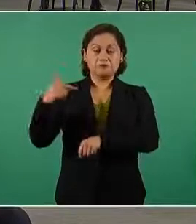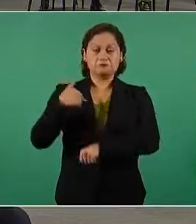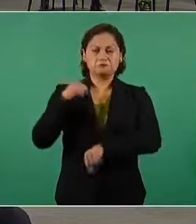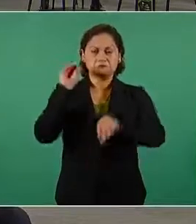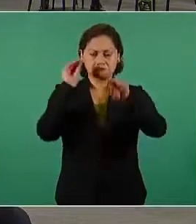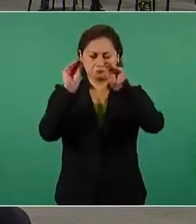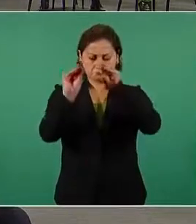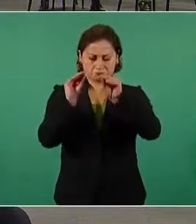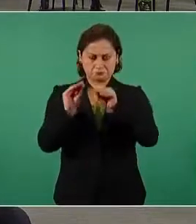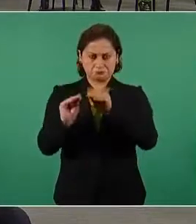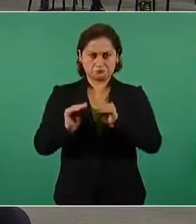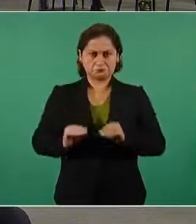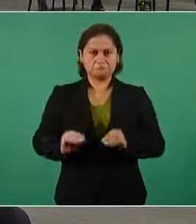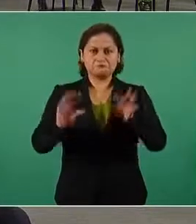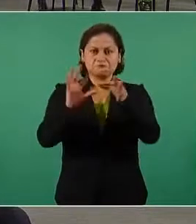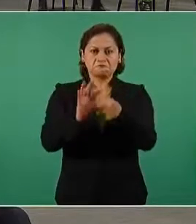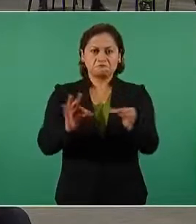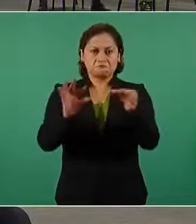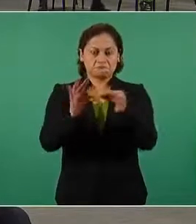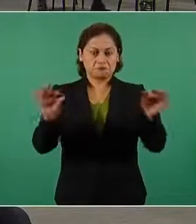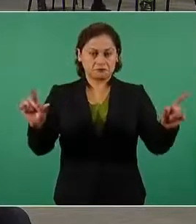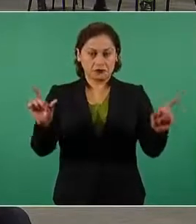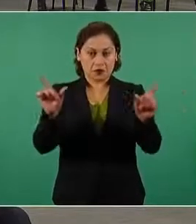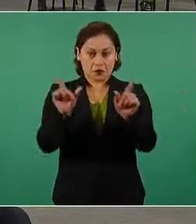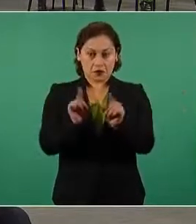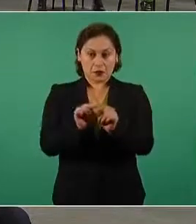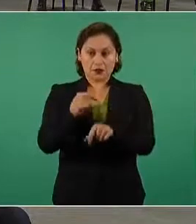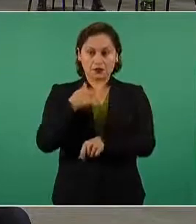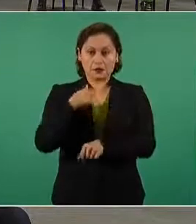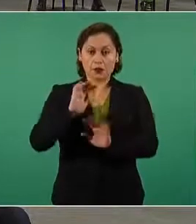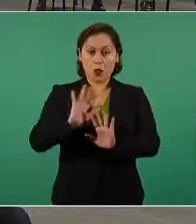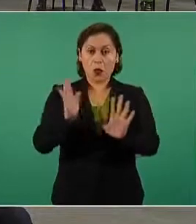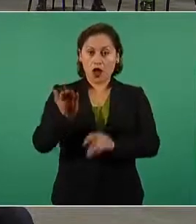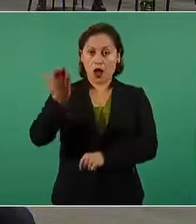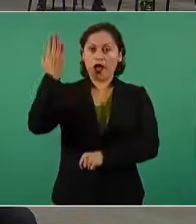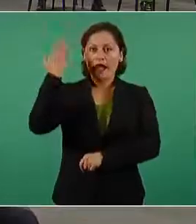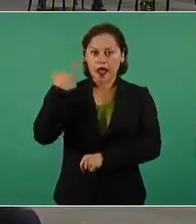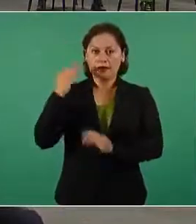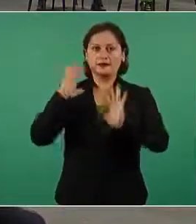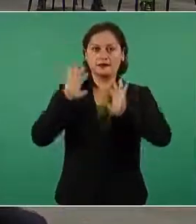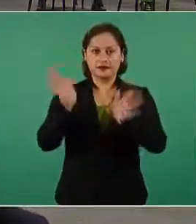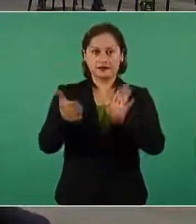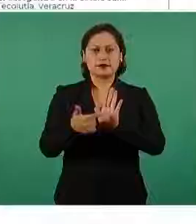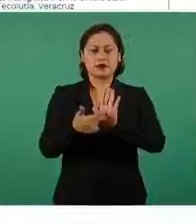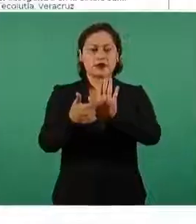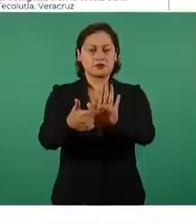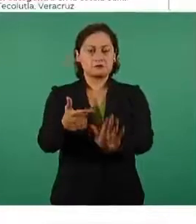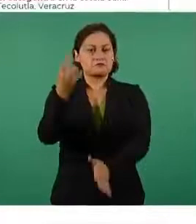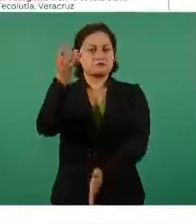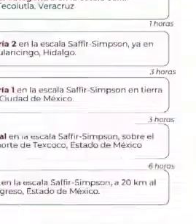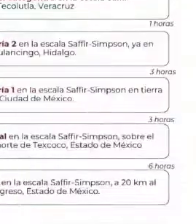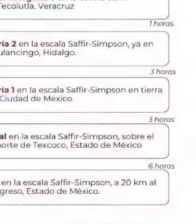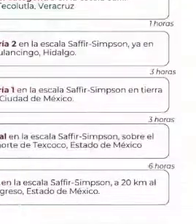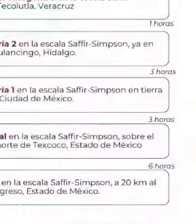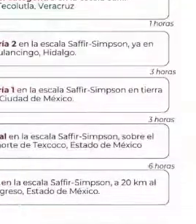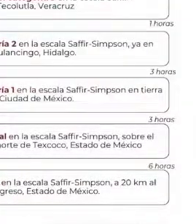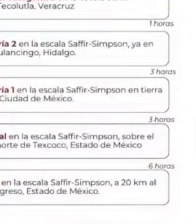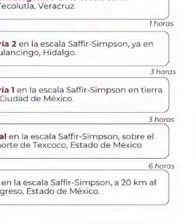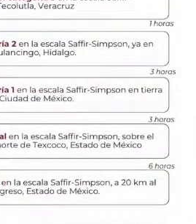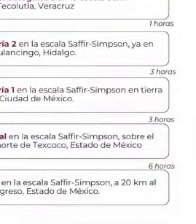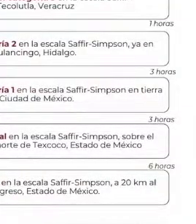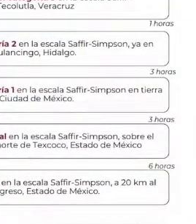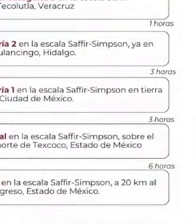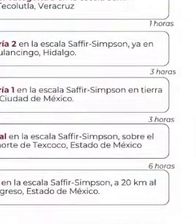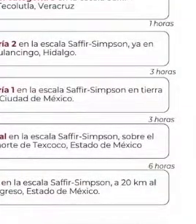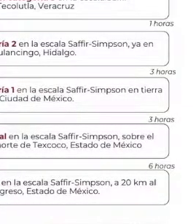muy breve porque ya la he presentado aquí a través de ustedes. Solo mencionar que el huracán Grace fue